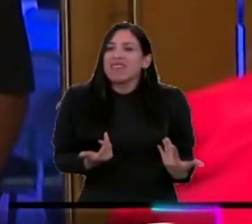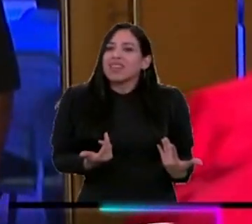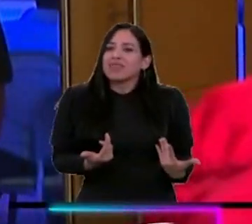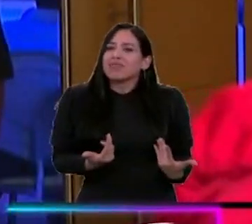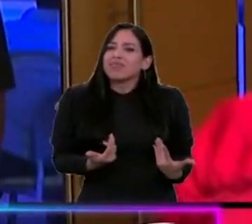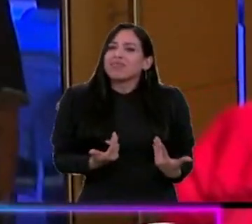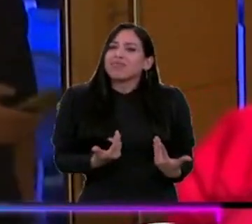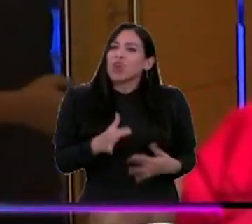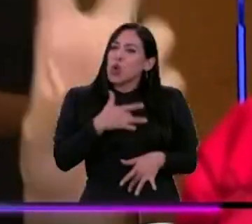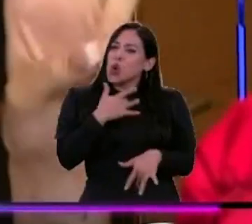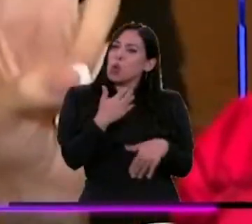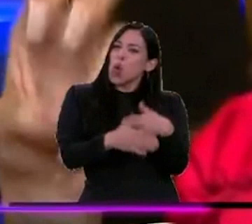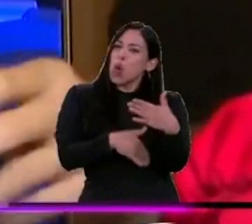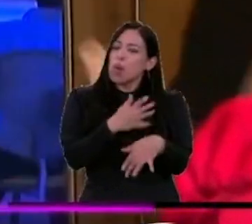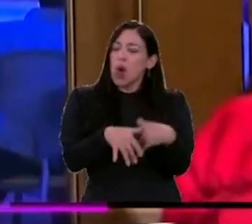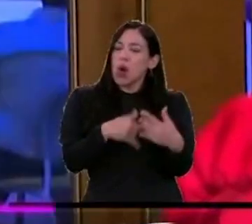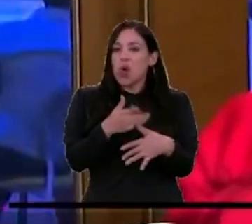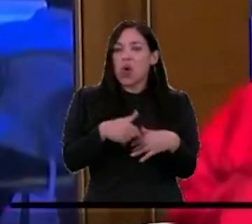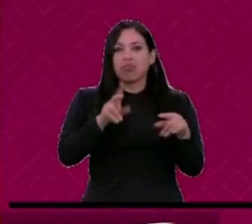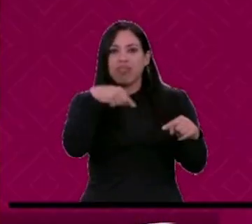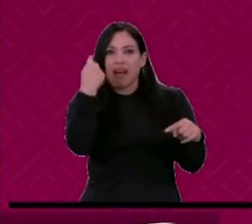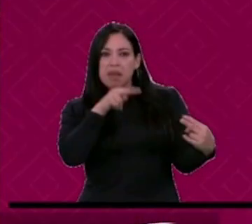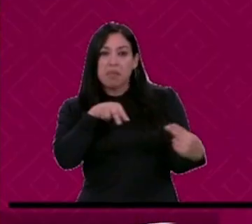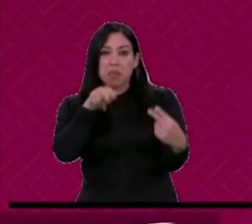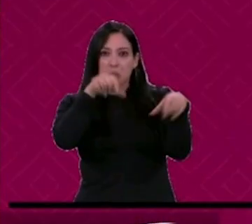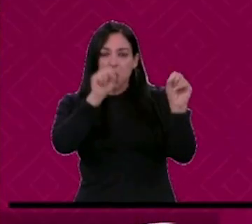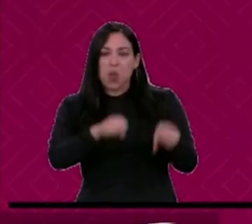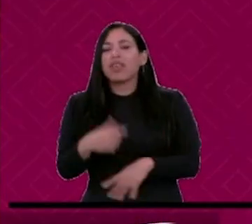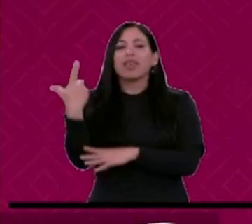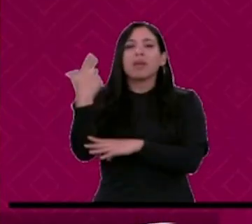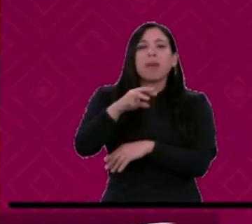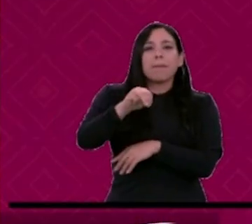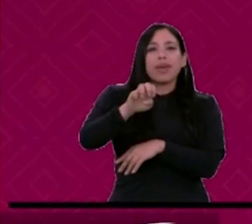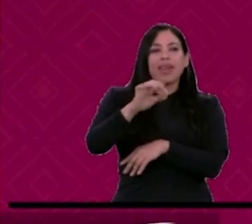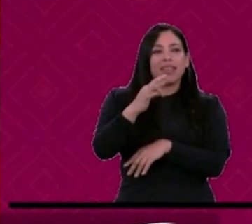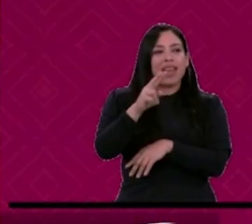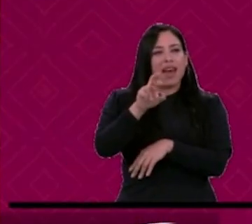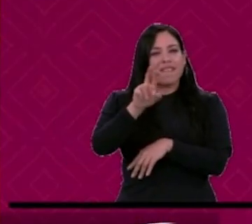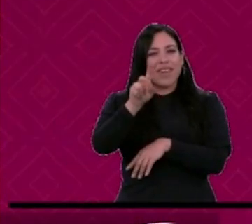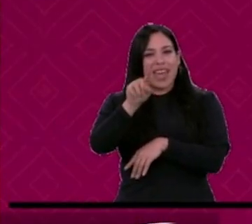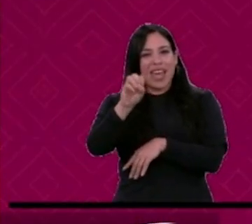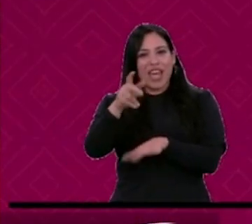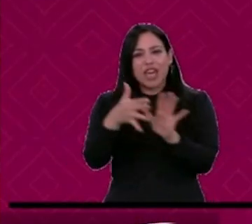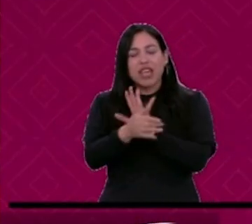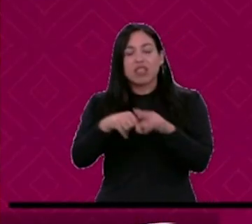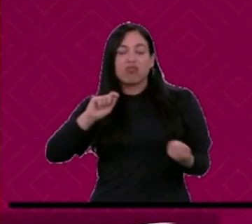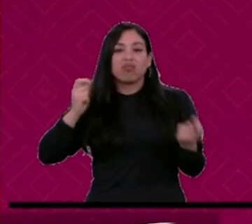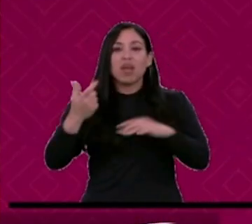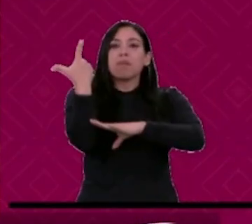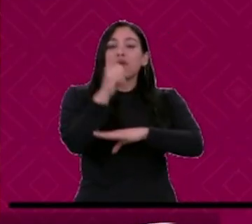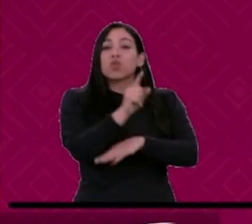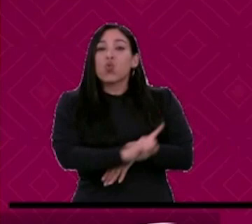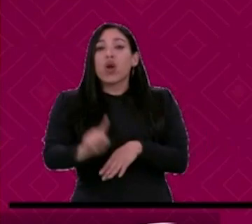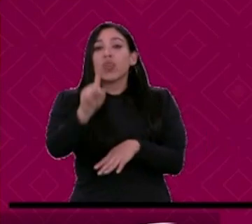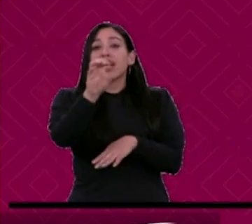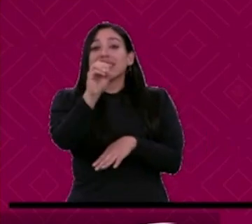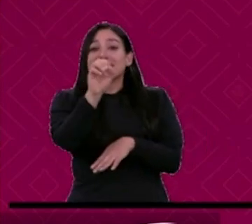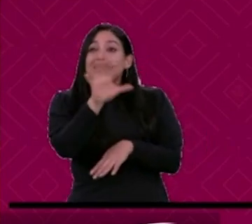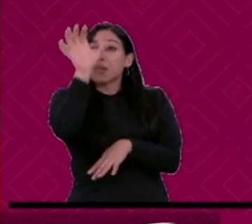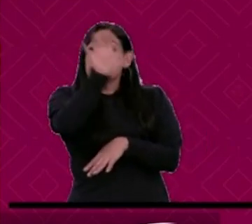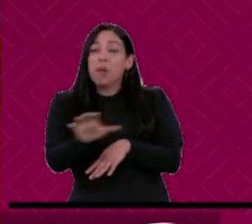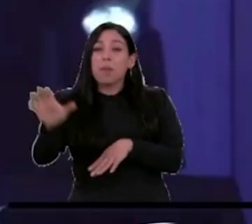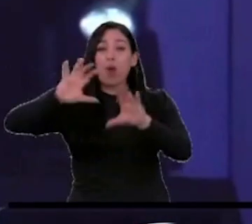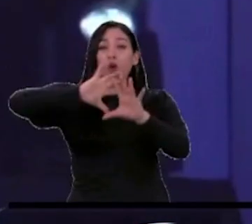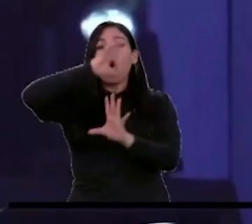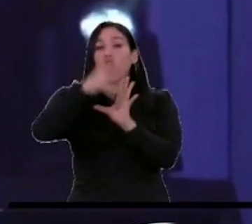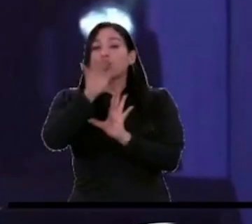que ahí uno se va a poder ver literal las caras. El metaverso es la realidad nuestra llevada al plano virtual, donde más de 60 países de todas